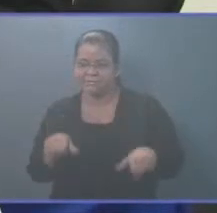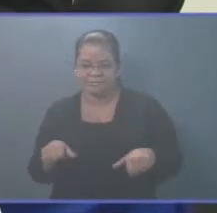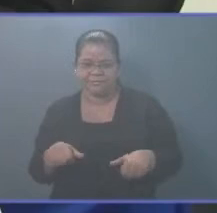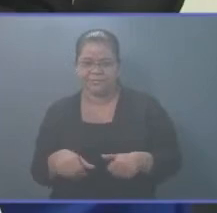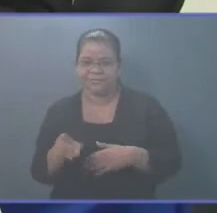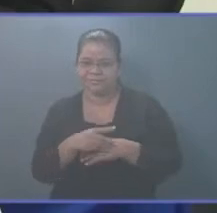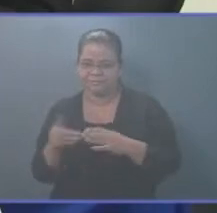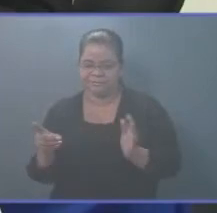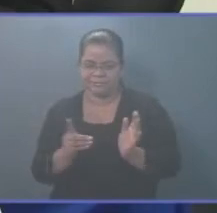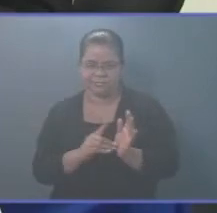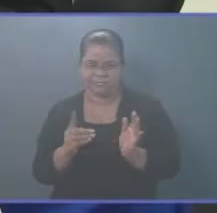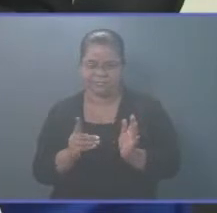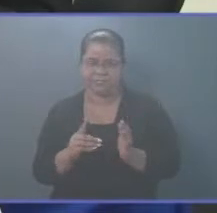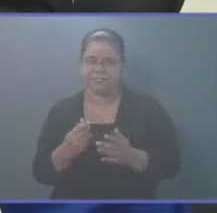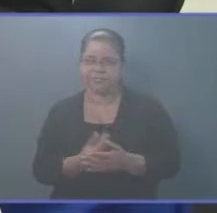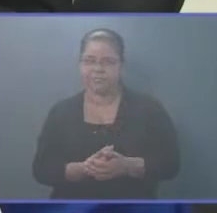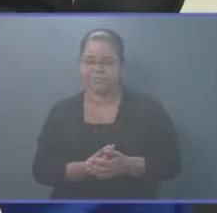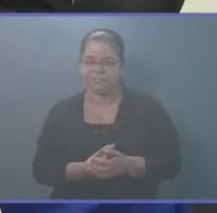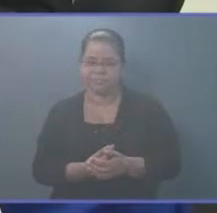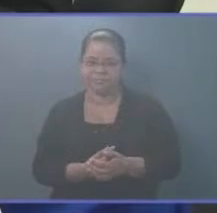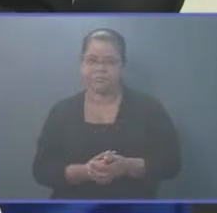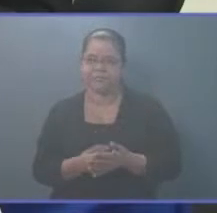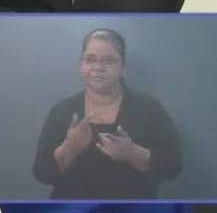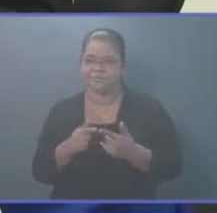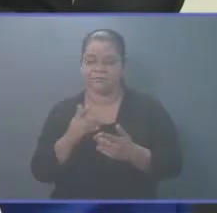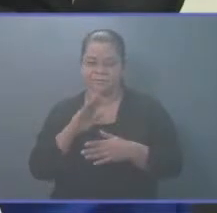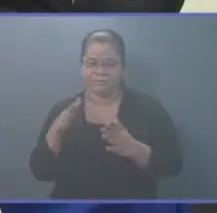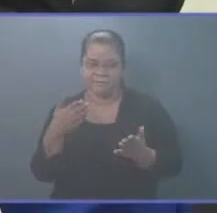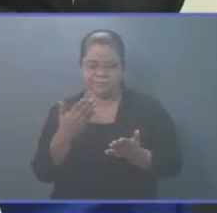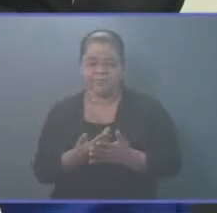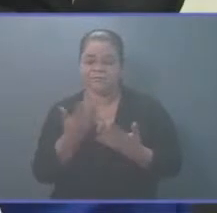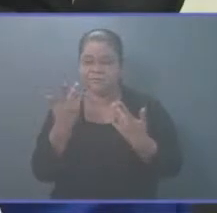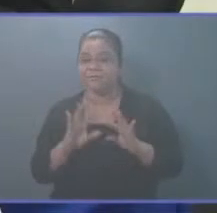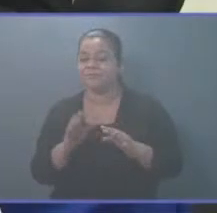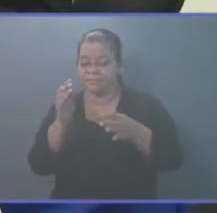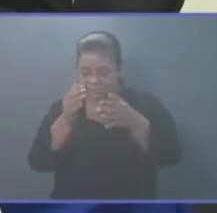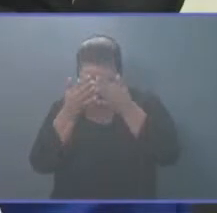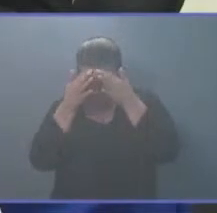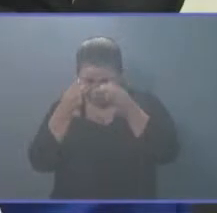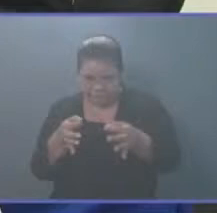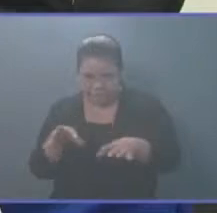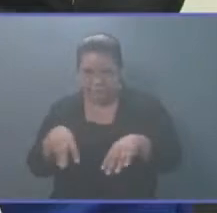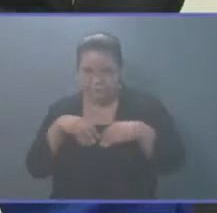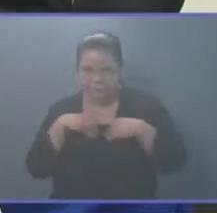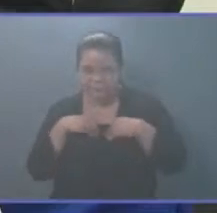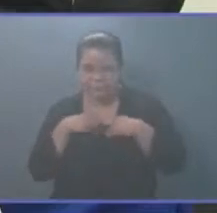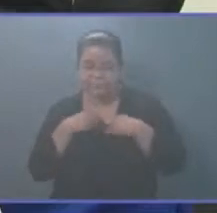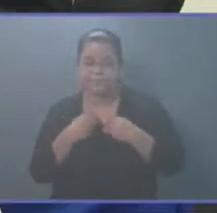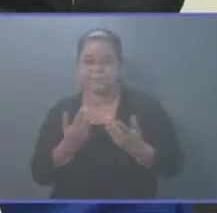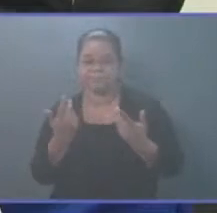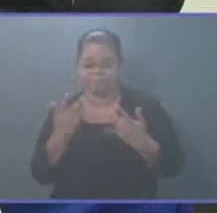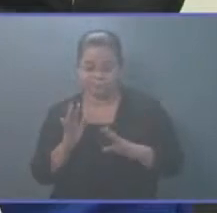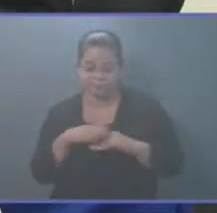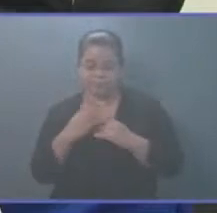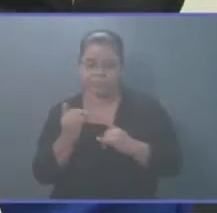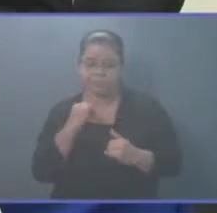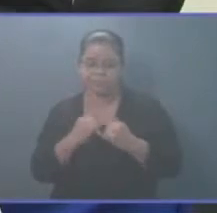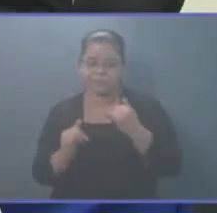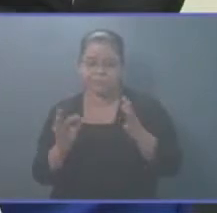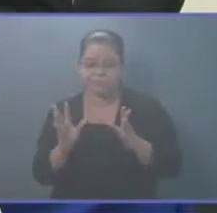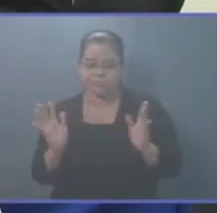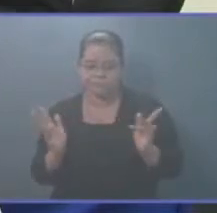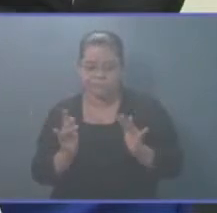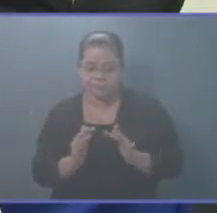los diputados presentes. Cuarto, respecto a la correspondencia, se decidió darla por recibida. Como resultado de la presente